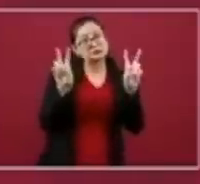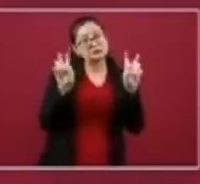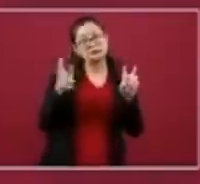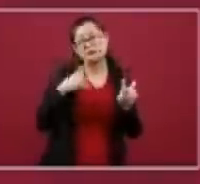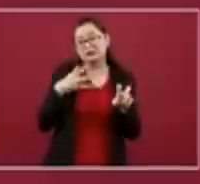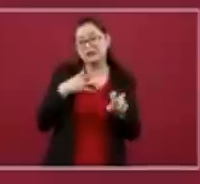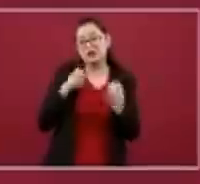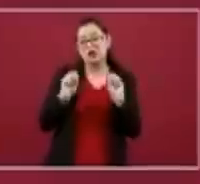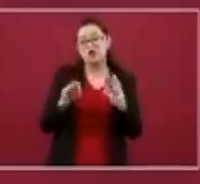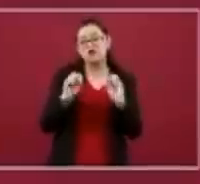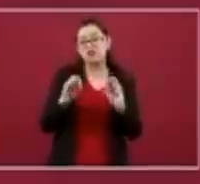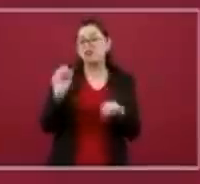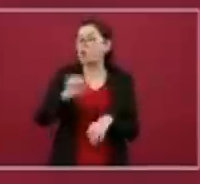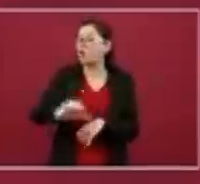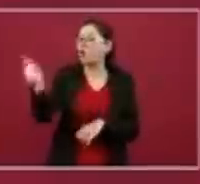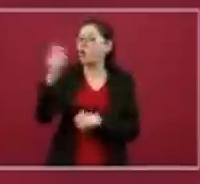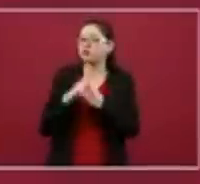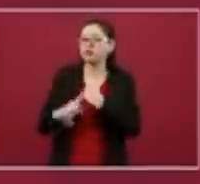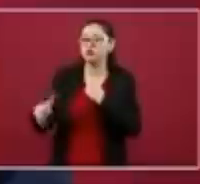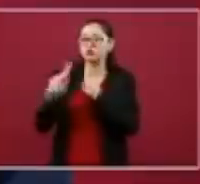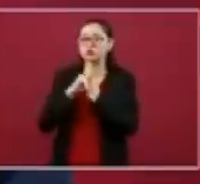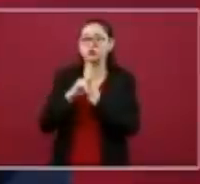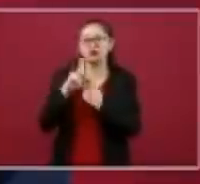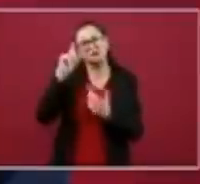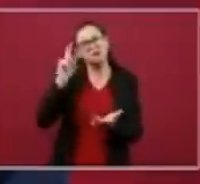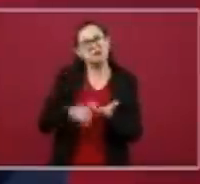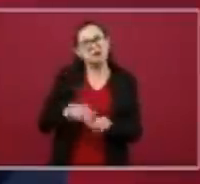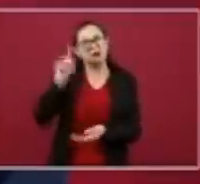extranjero, creo que en Nueva York.